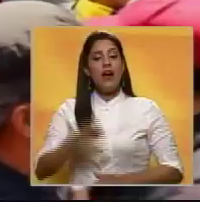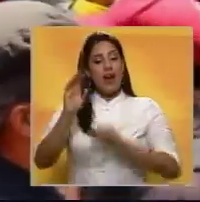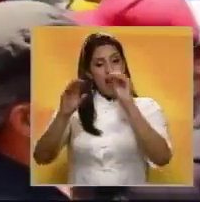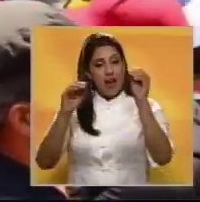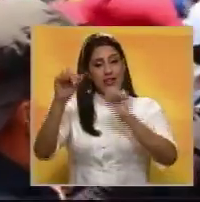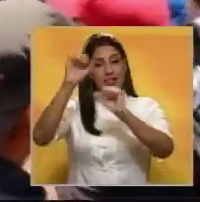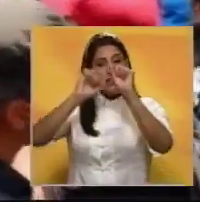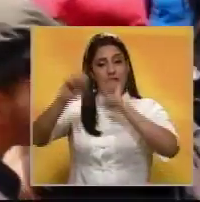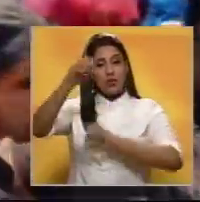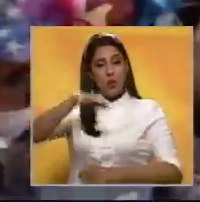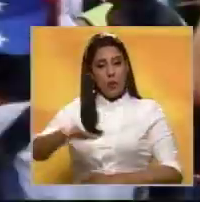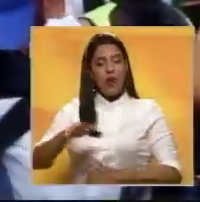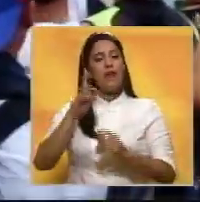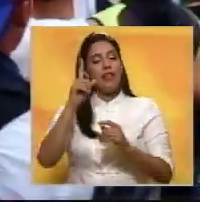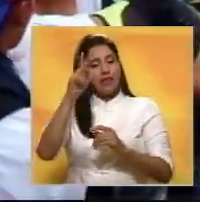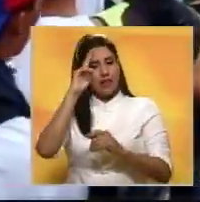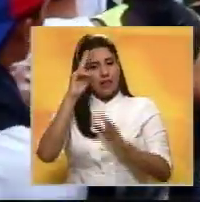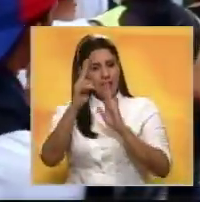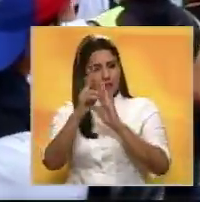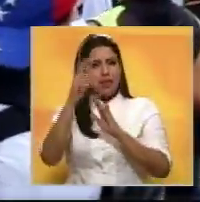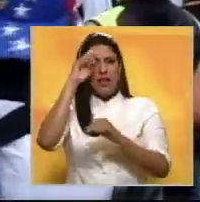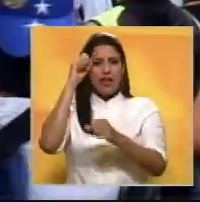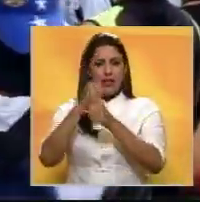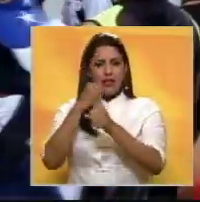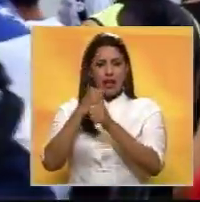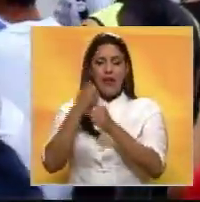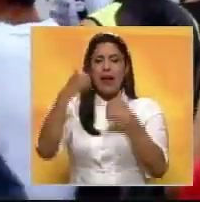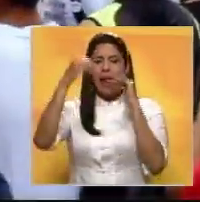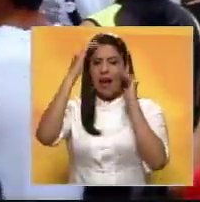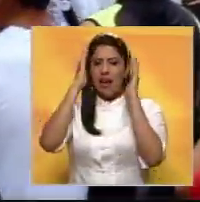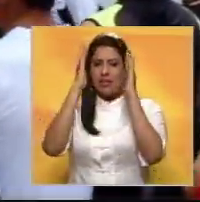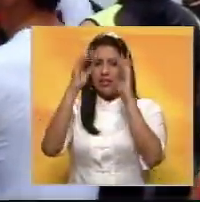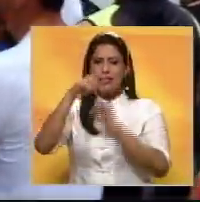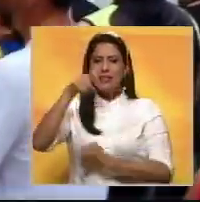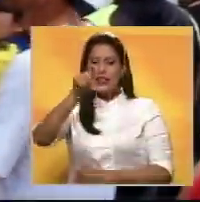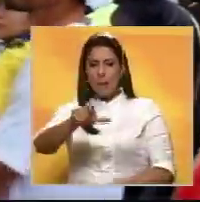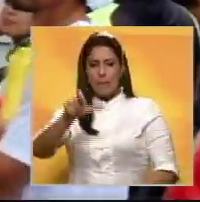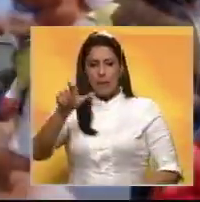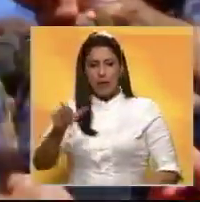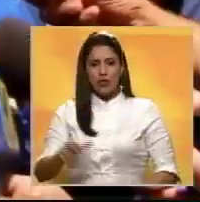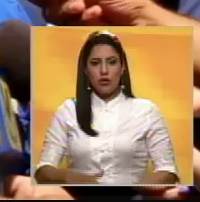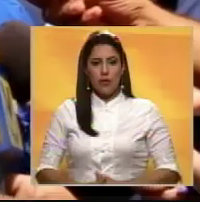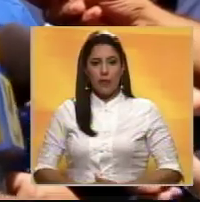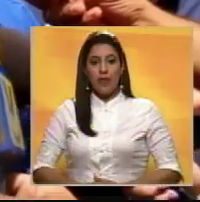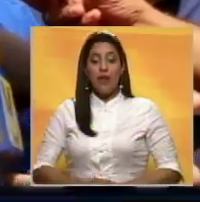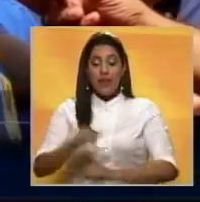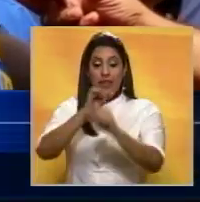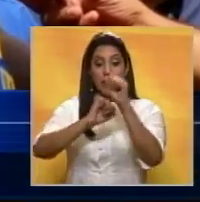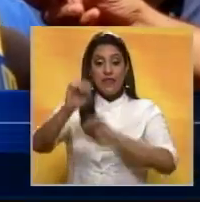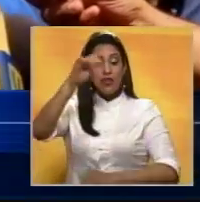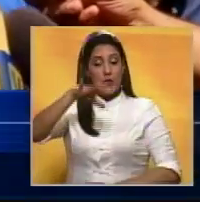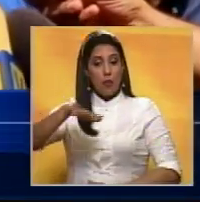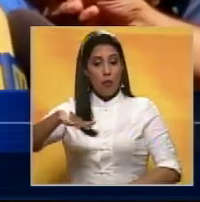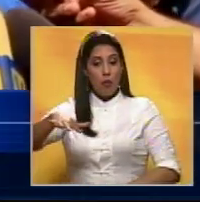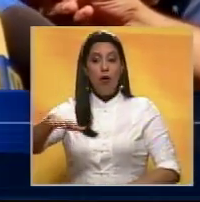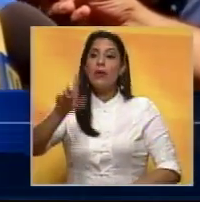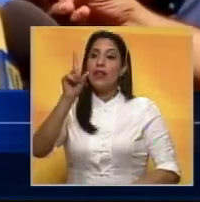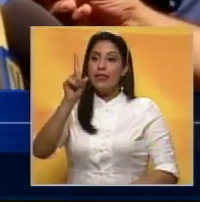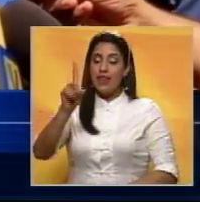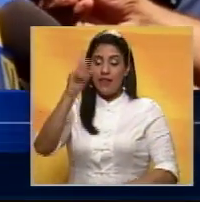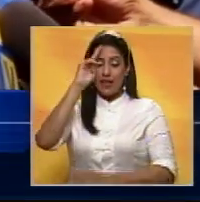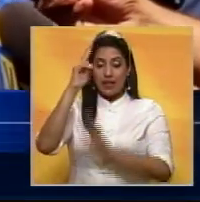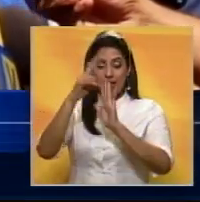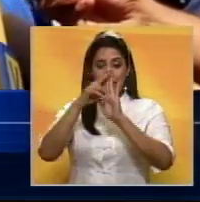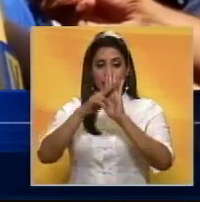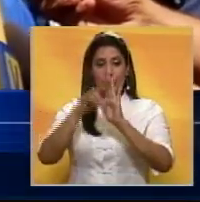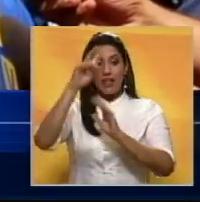Solicitaron al defensor del pueblo que cumpla con sus funciones y que atienda las necesidades de las personas. El defensor del pueblo tiene que cumplir